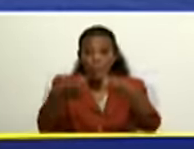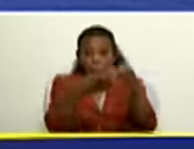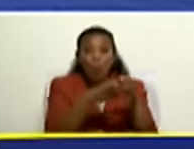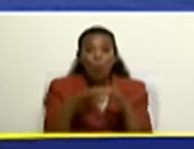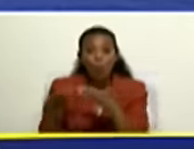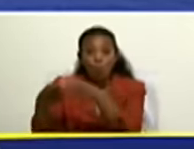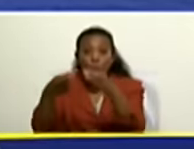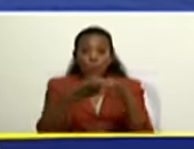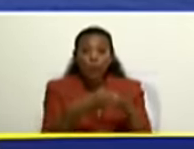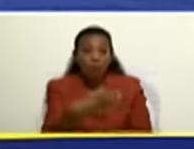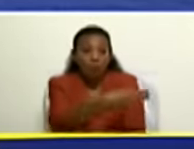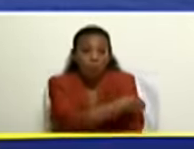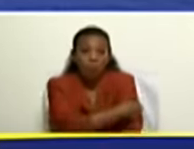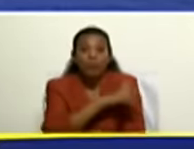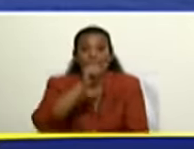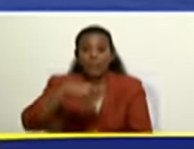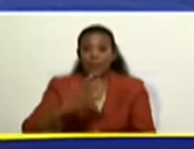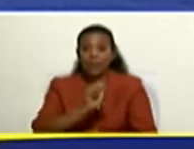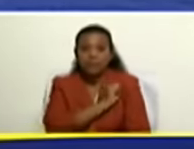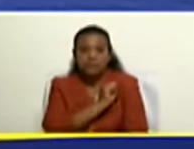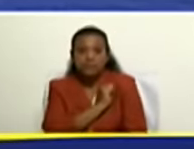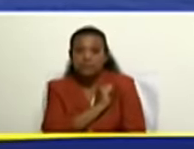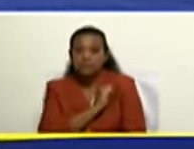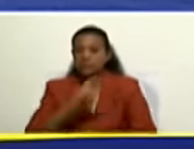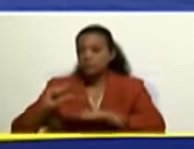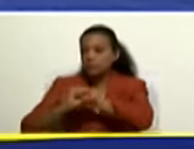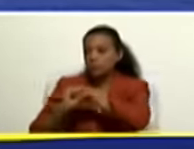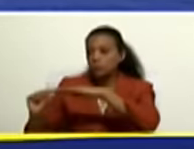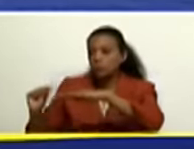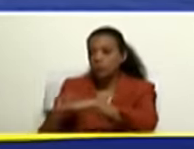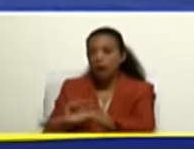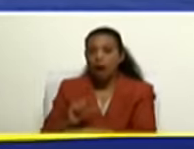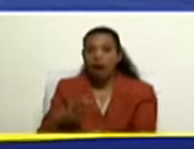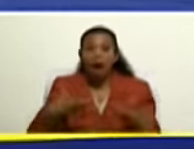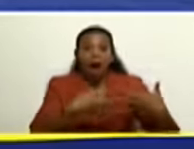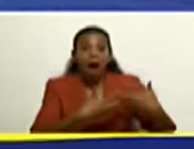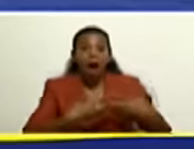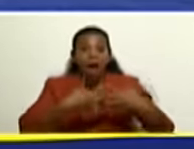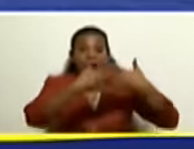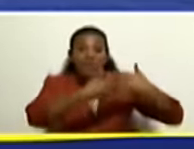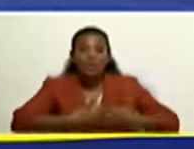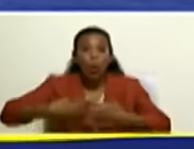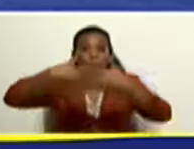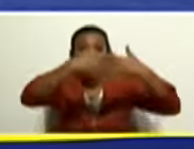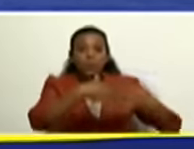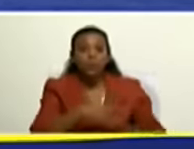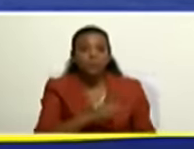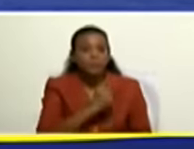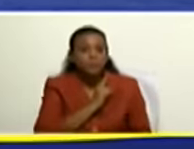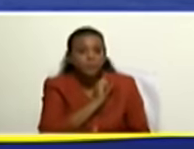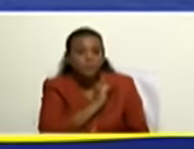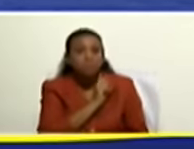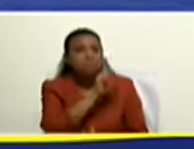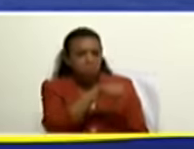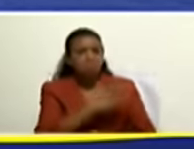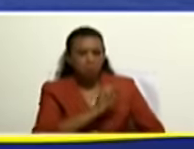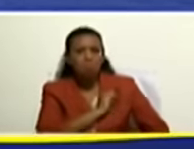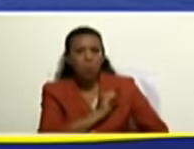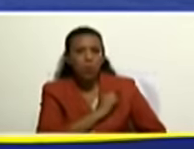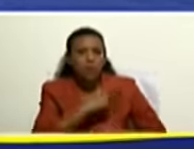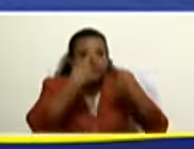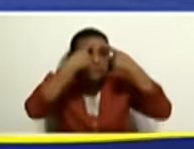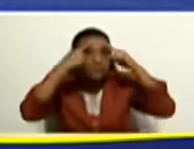Hay nervios en Guyana, hay nervios en el norte, pónganse bien nerviosos,